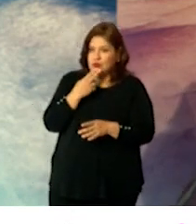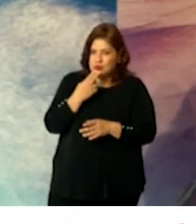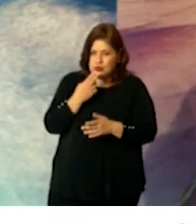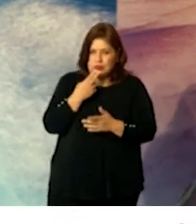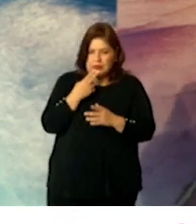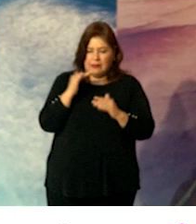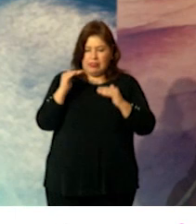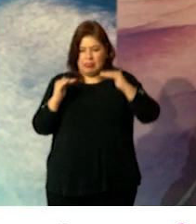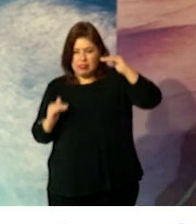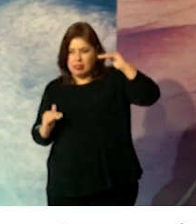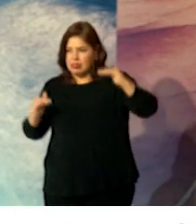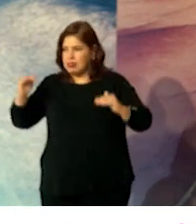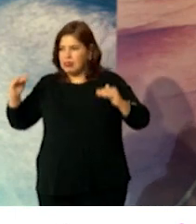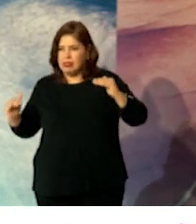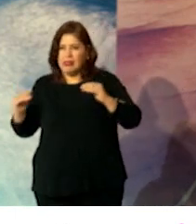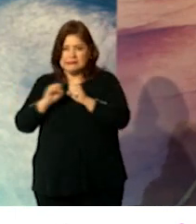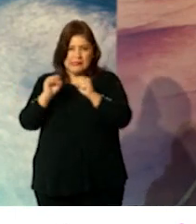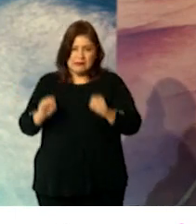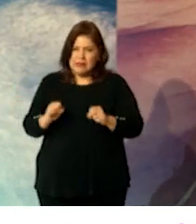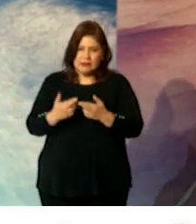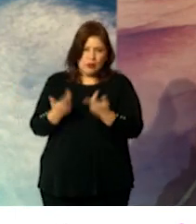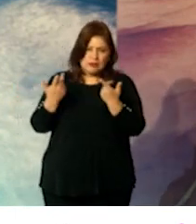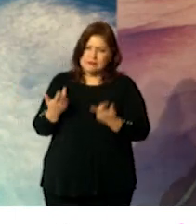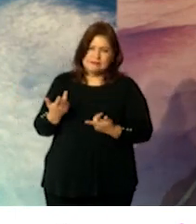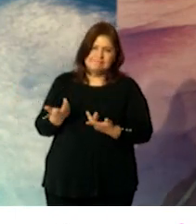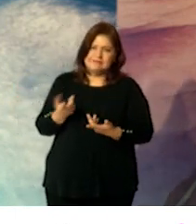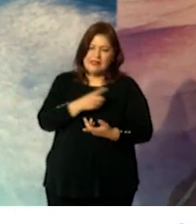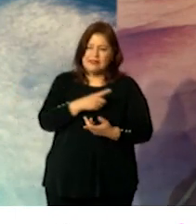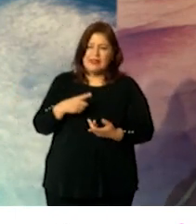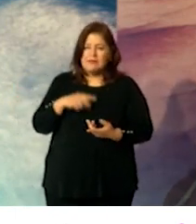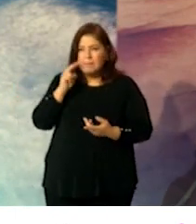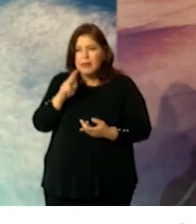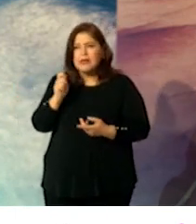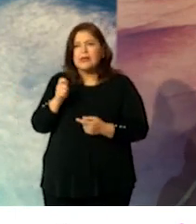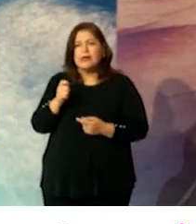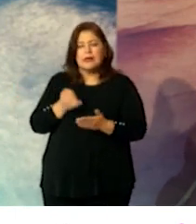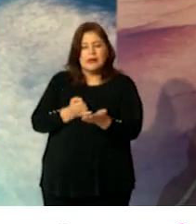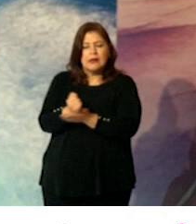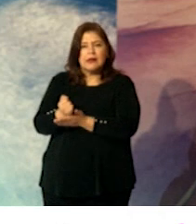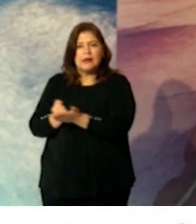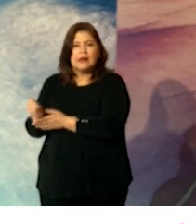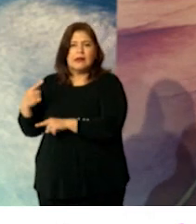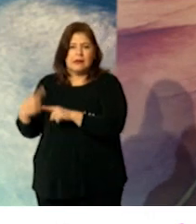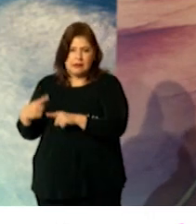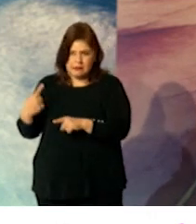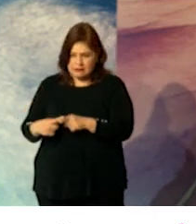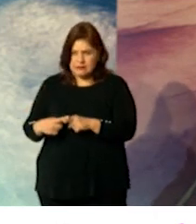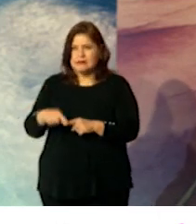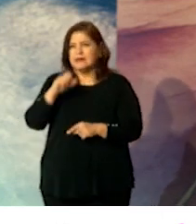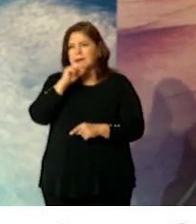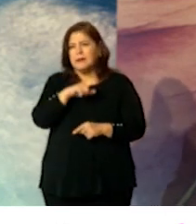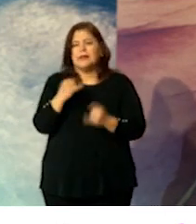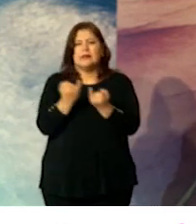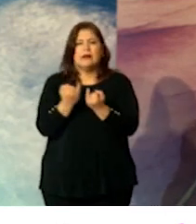absolutamente desigual y bastante roto, el quiénes toman las decisiones, y obviamente si estamos arraigados en